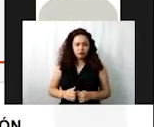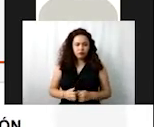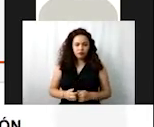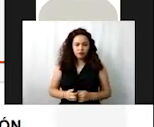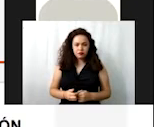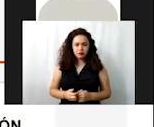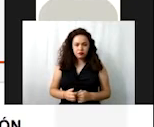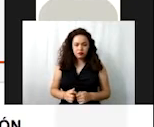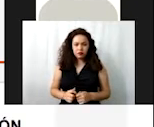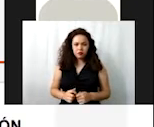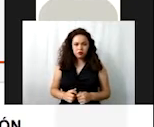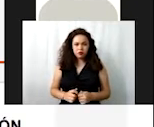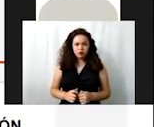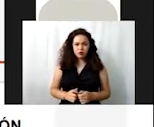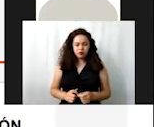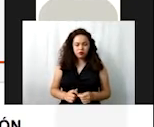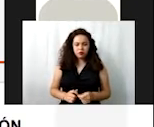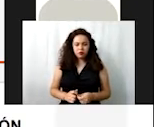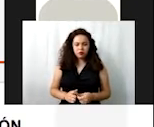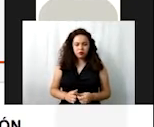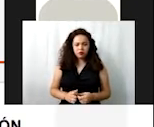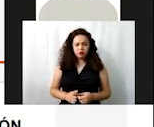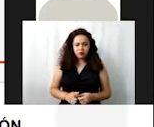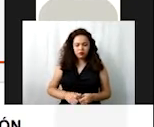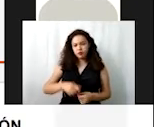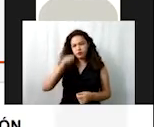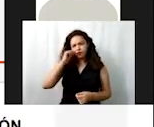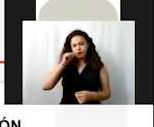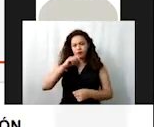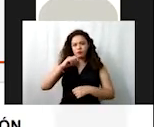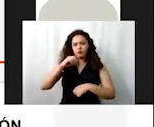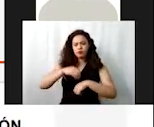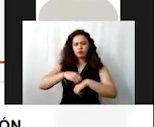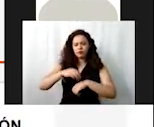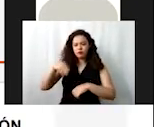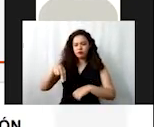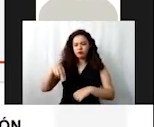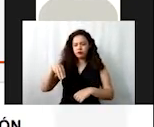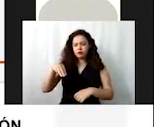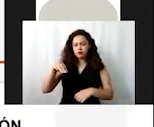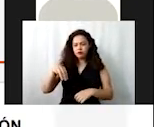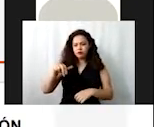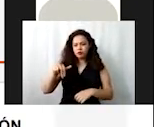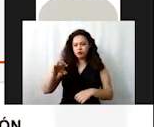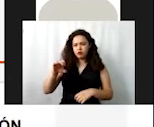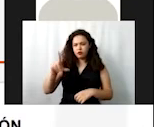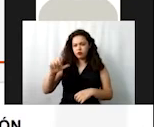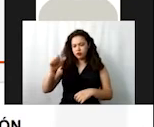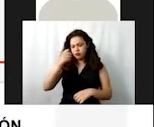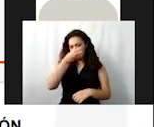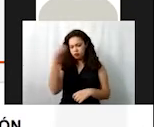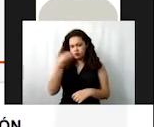se incluye en los manuales de organización que son